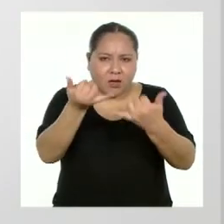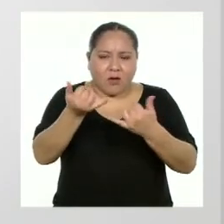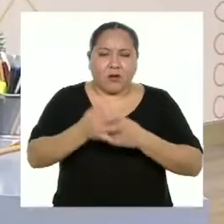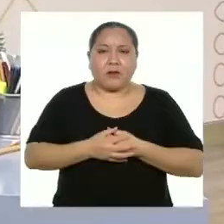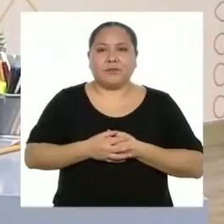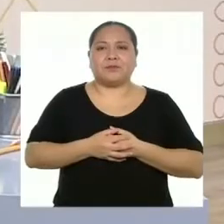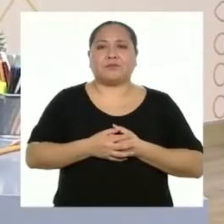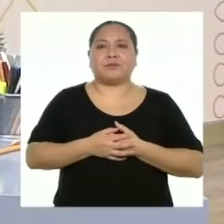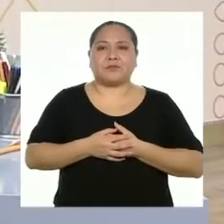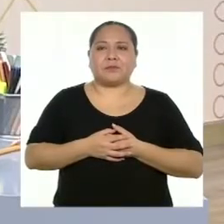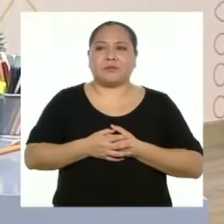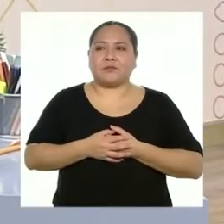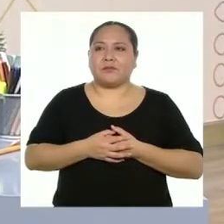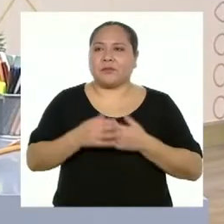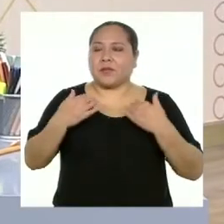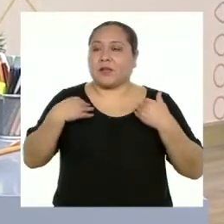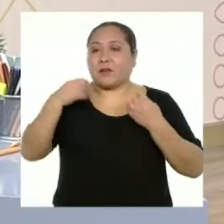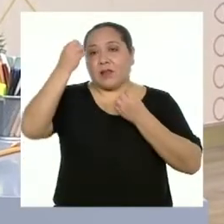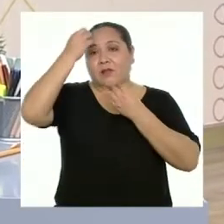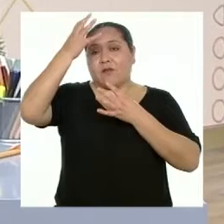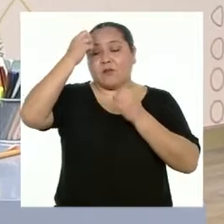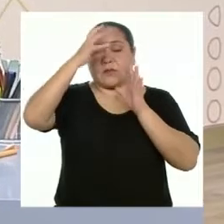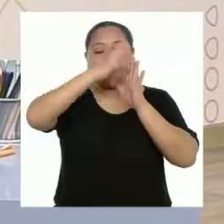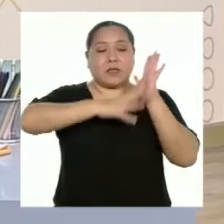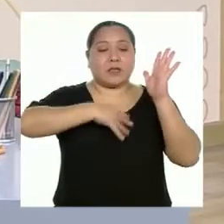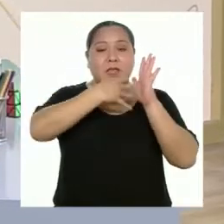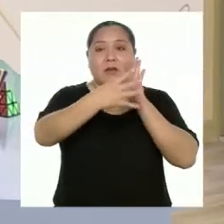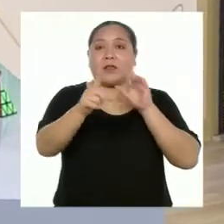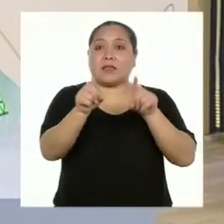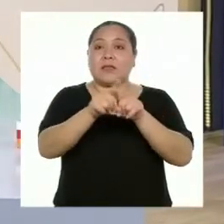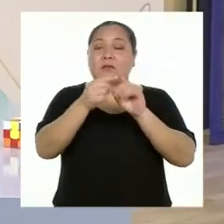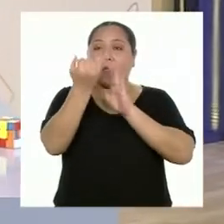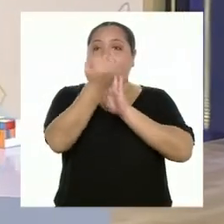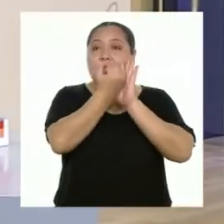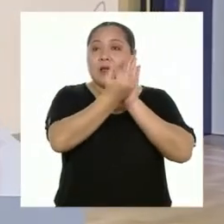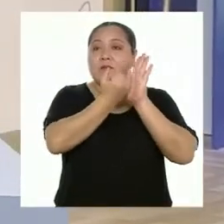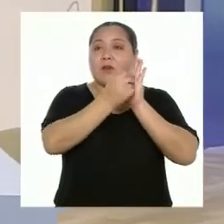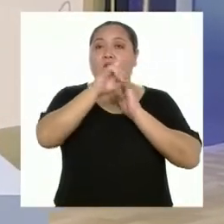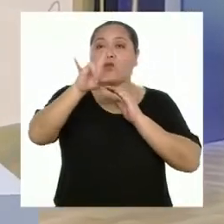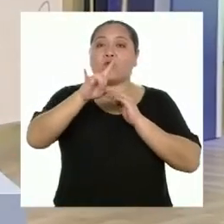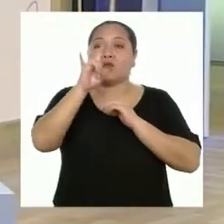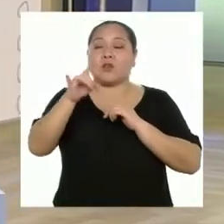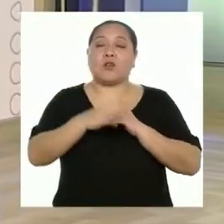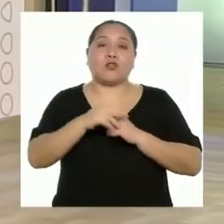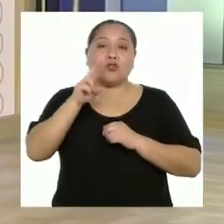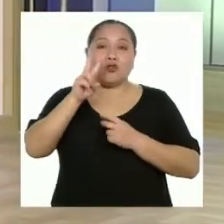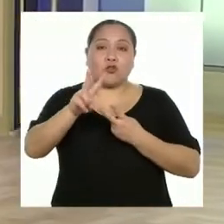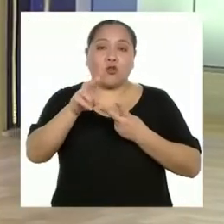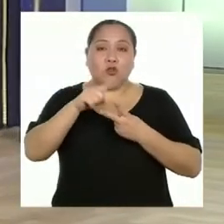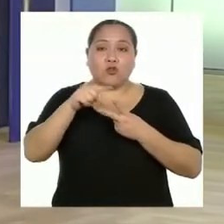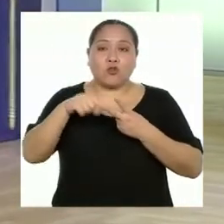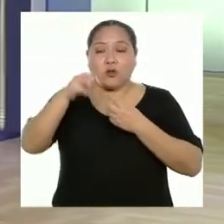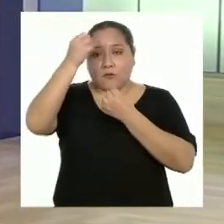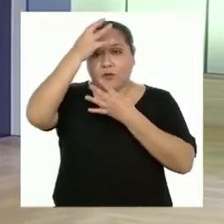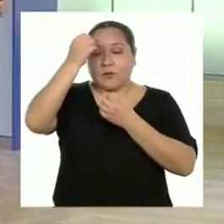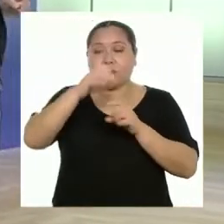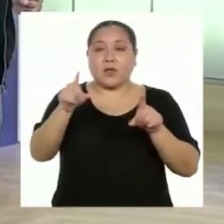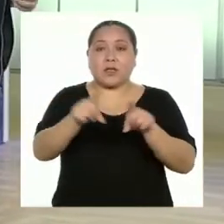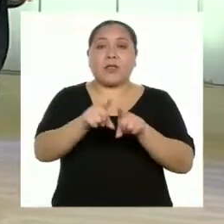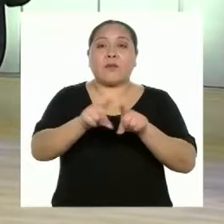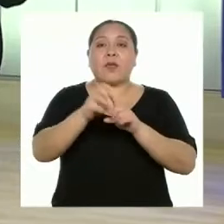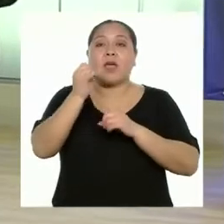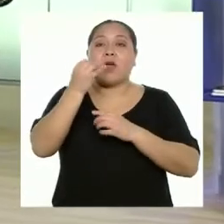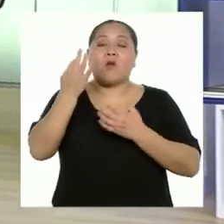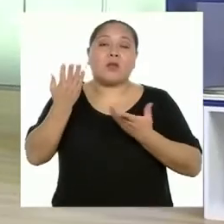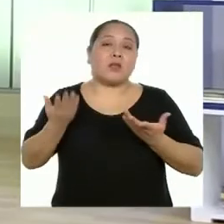inicialmente. Tenemos la información en tablas y en gráficos. Hemos usado los dos tipos de información y además, en algunos